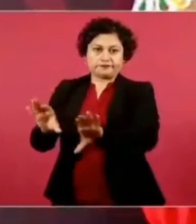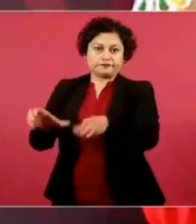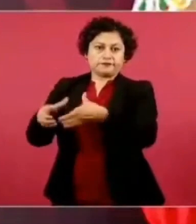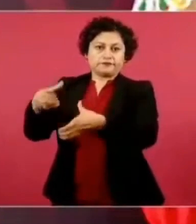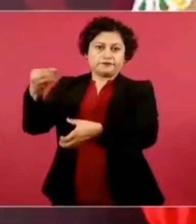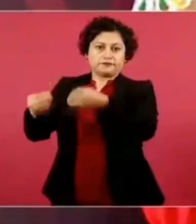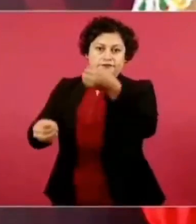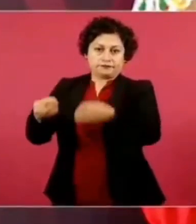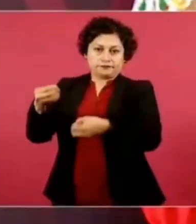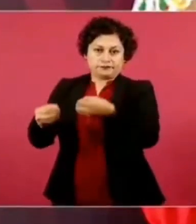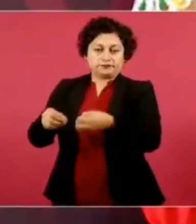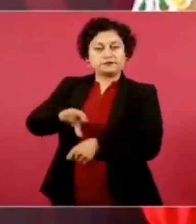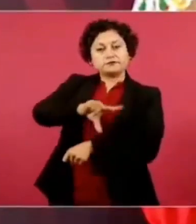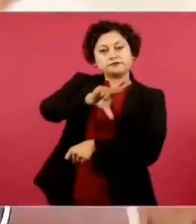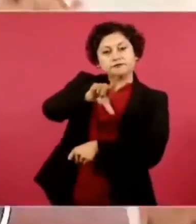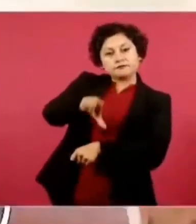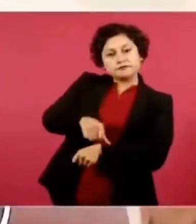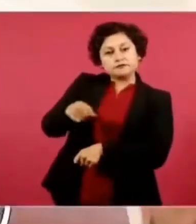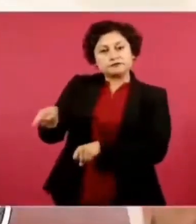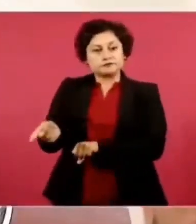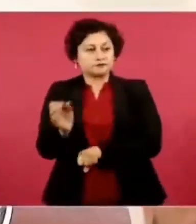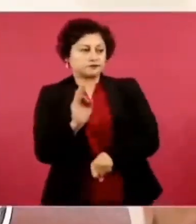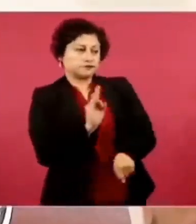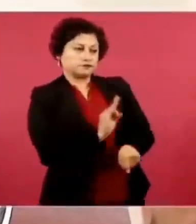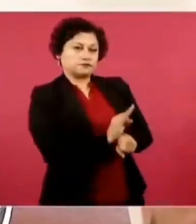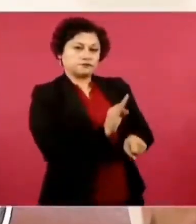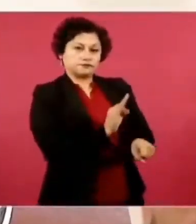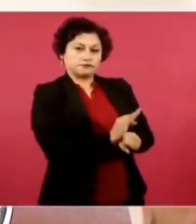Y la Corte defiende a transparencia.